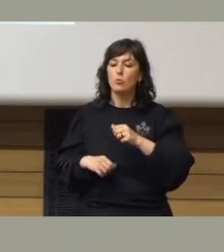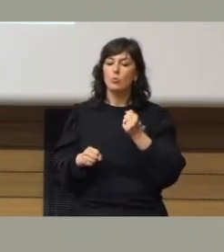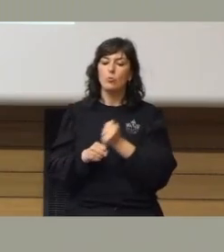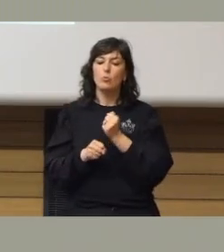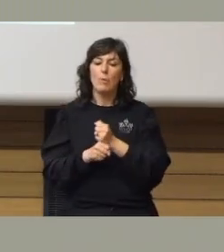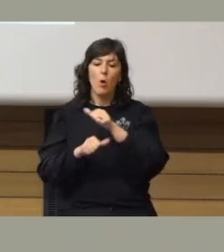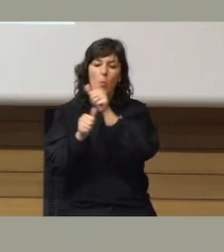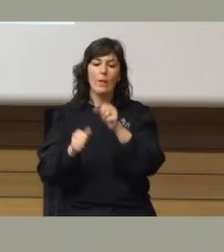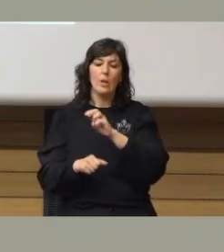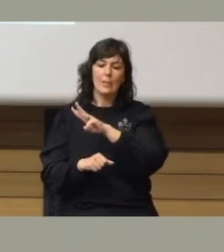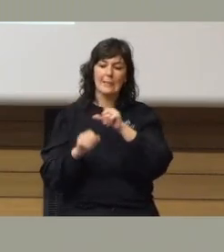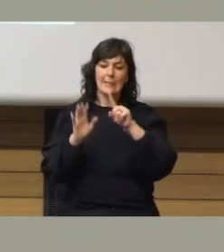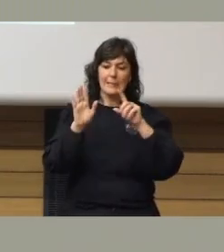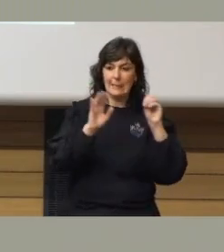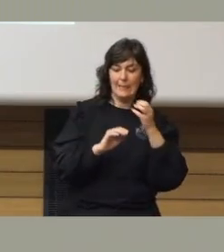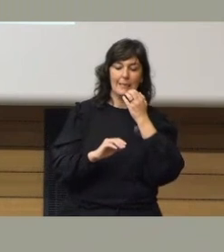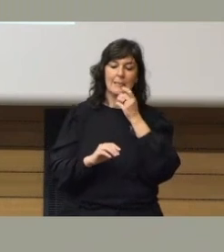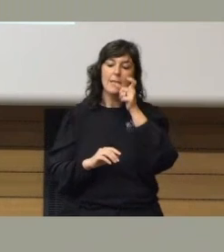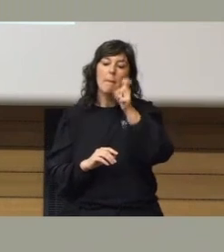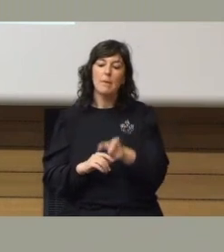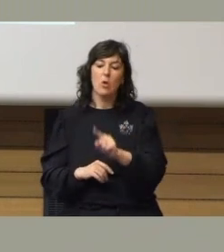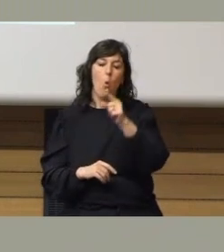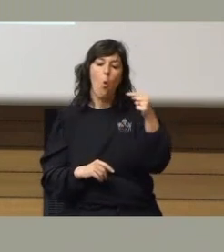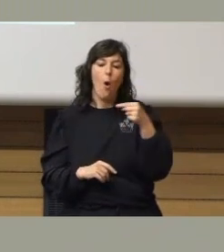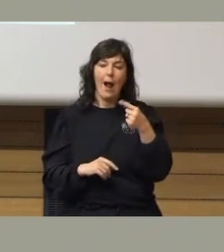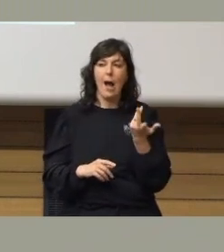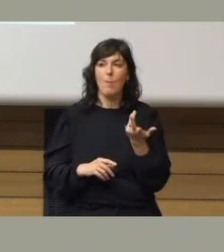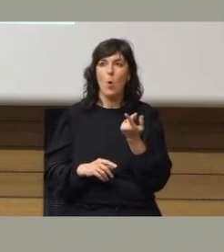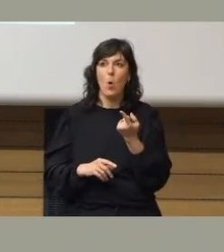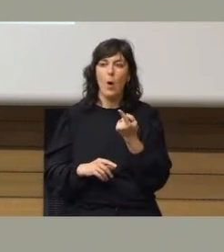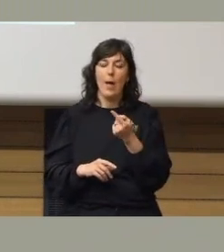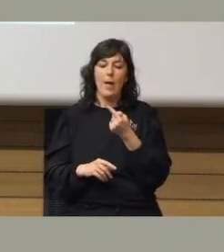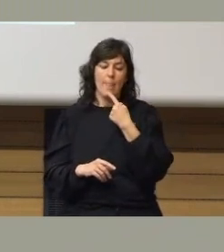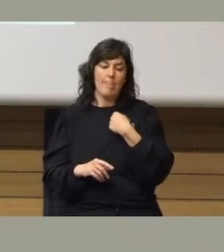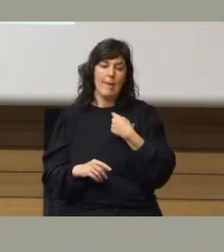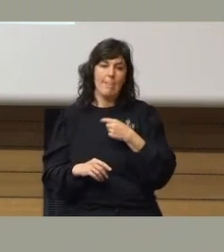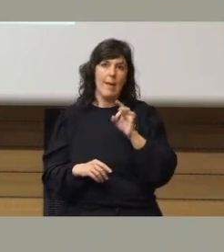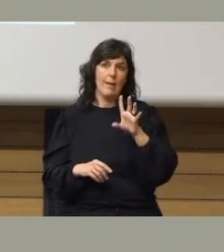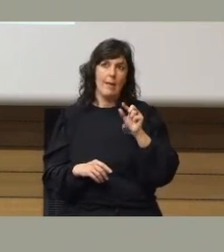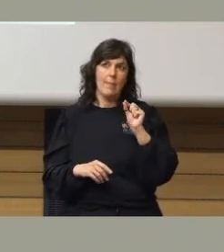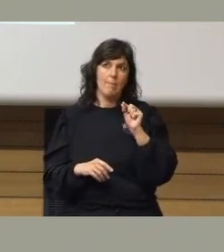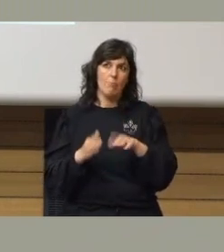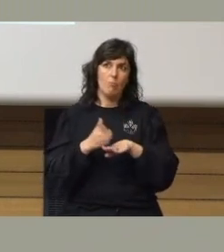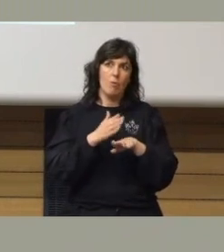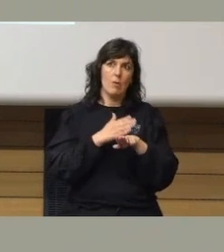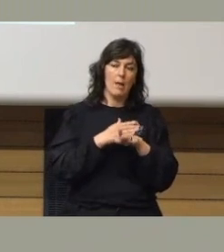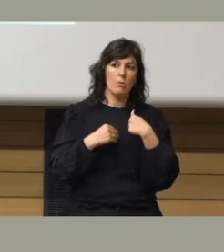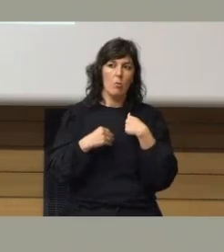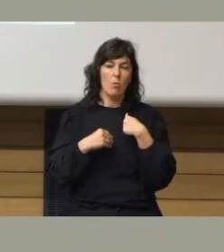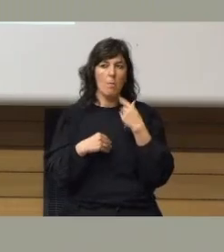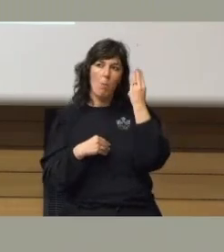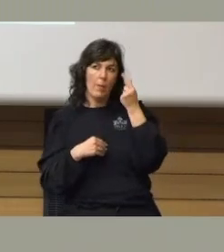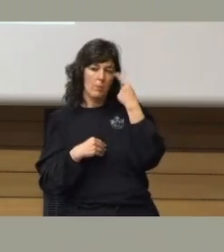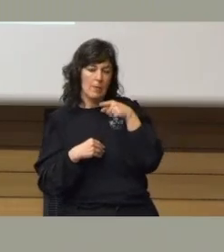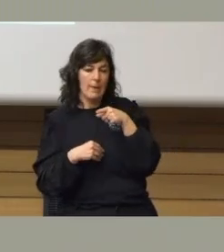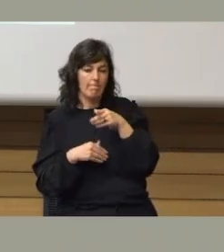refiere que ha consumido 1 gramo, me refiere que ha consumido tal, hace 15 minutos y pesa tal, yo puedo valorar en qué efecto está. Si